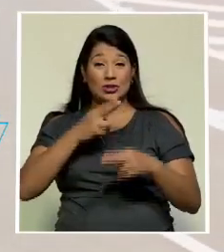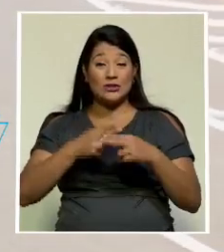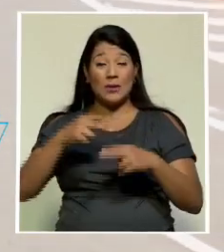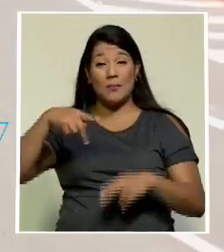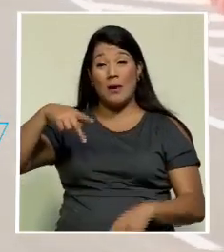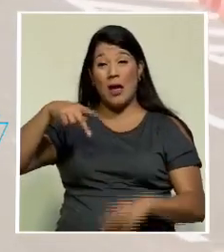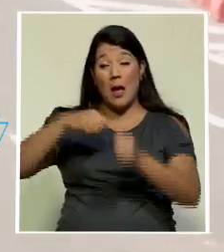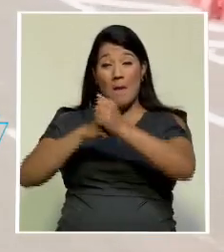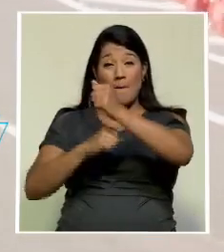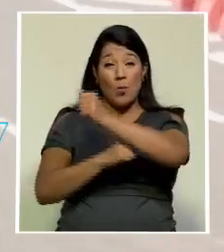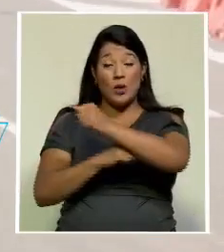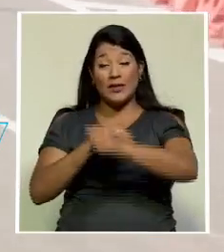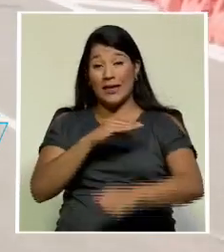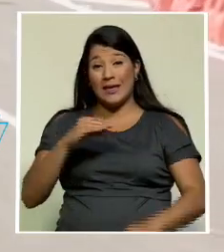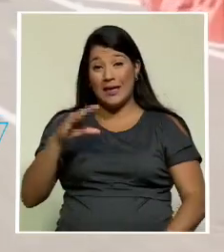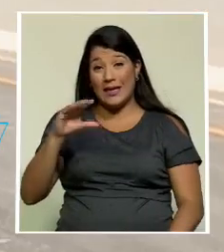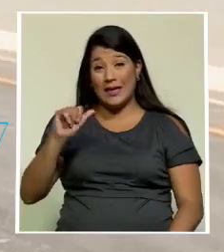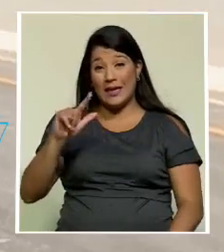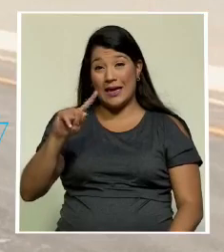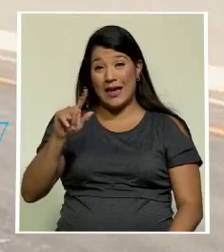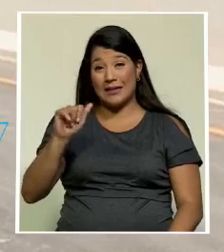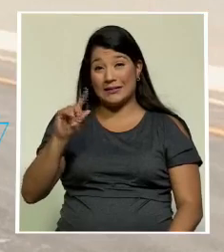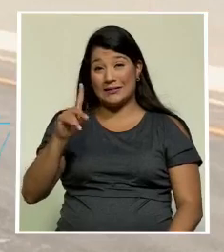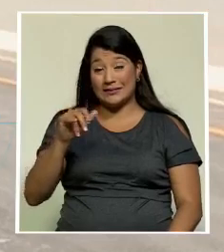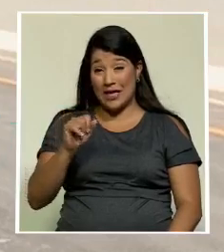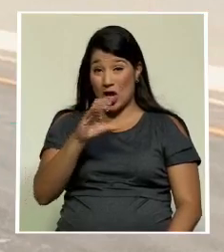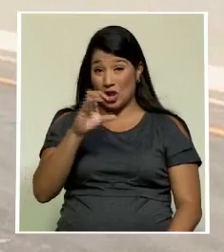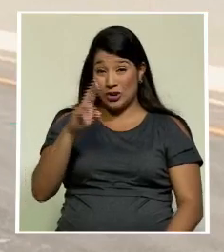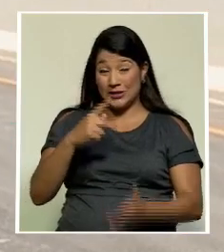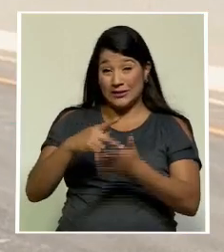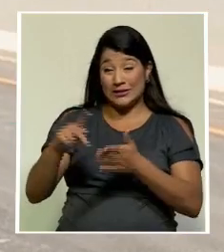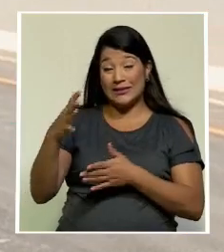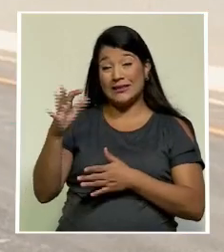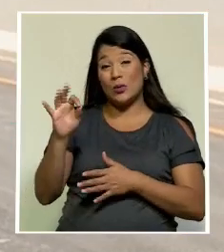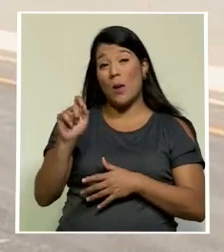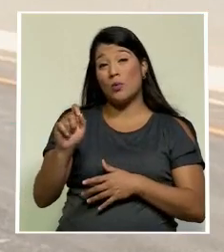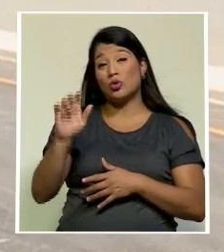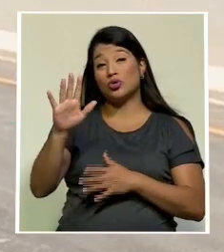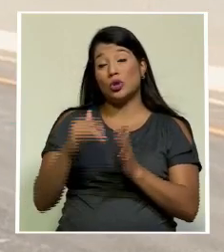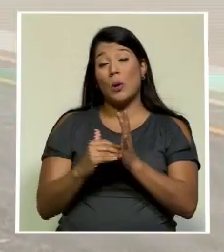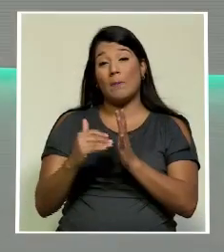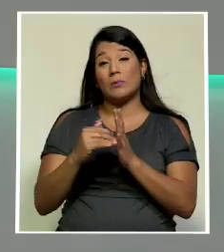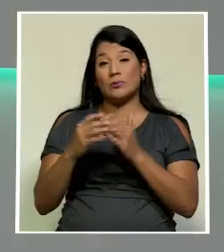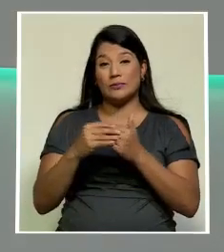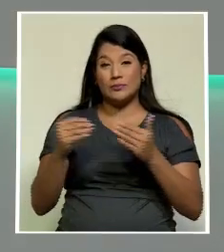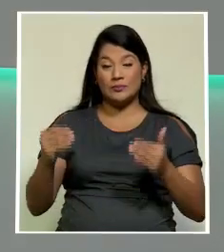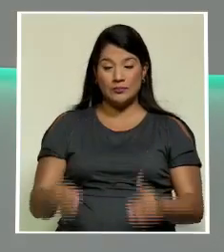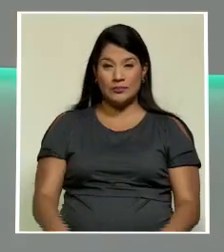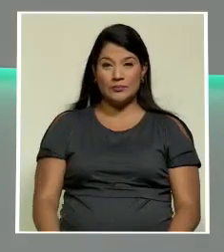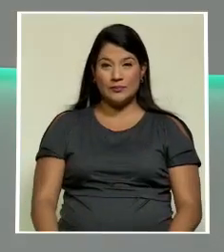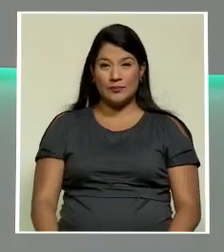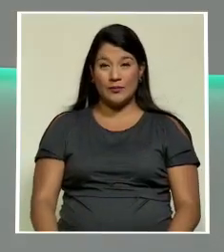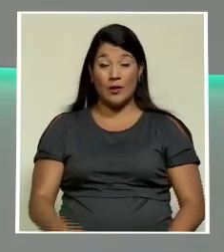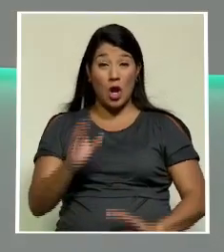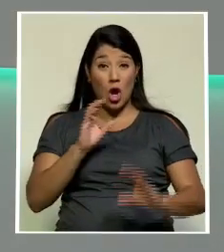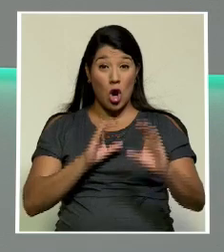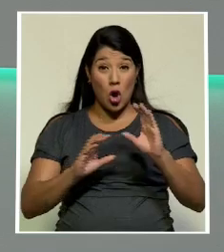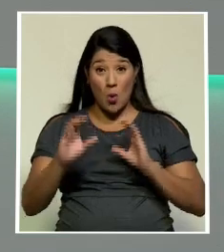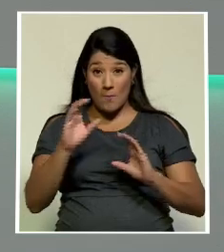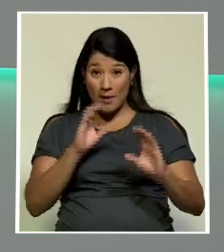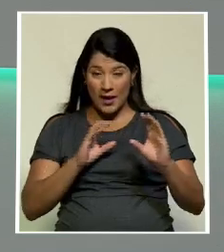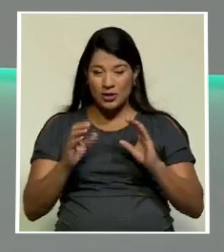de empresas, y demandó una inversión de $19.5 millones. Los comercios apuestan